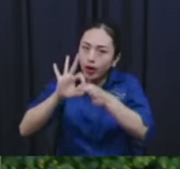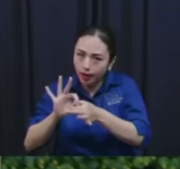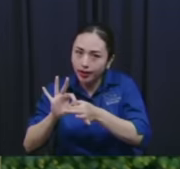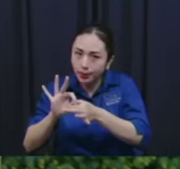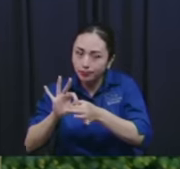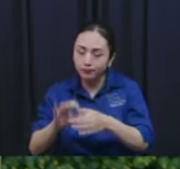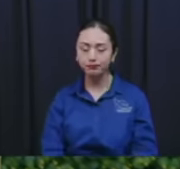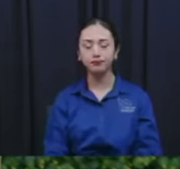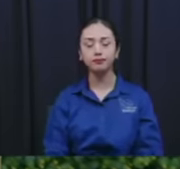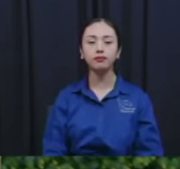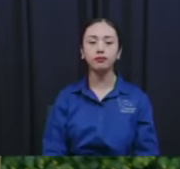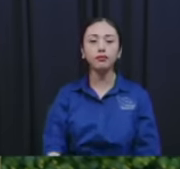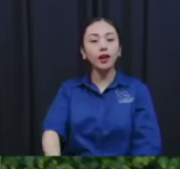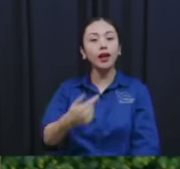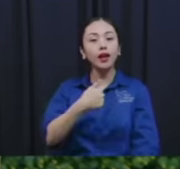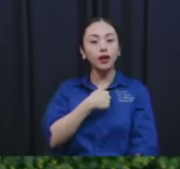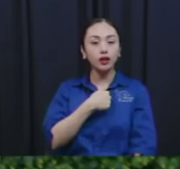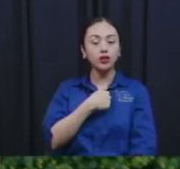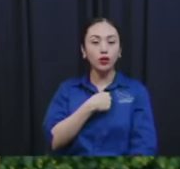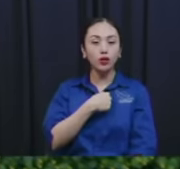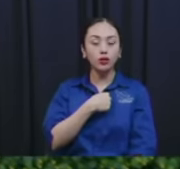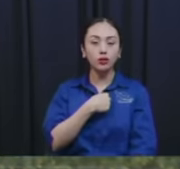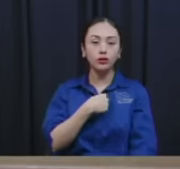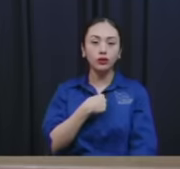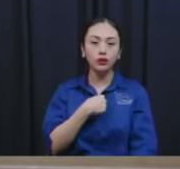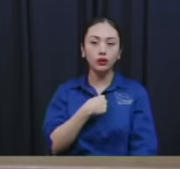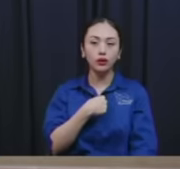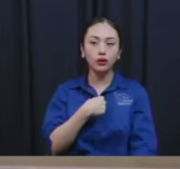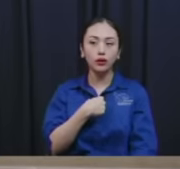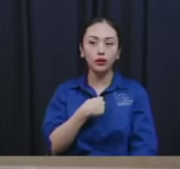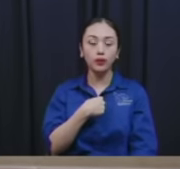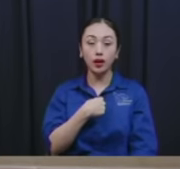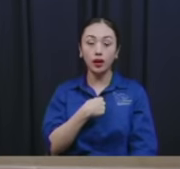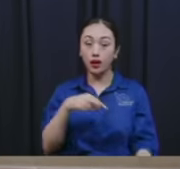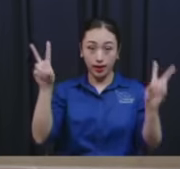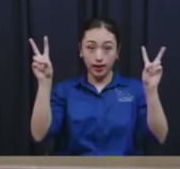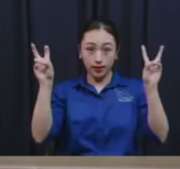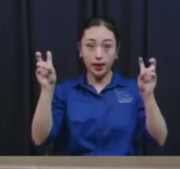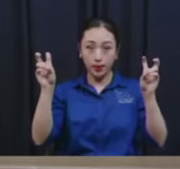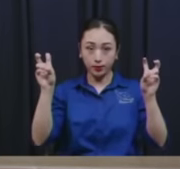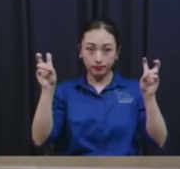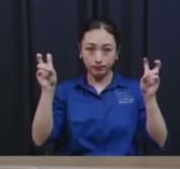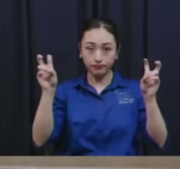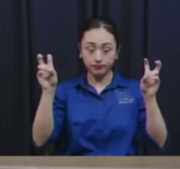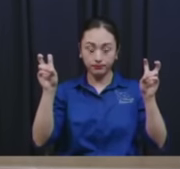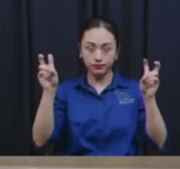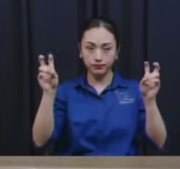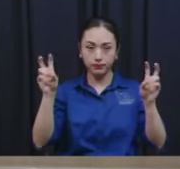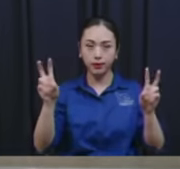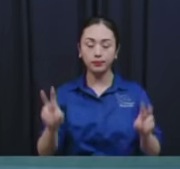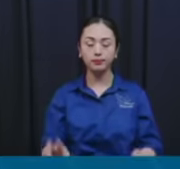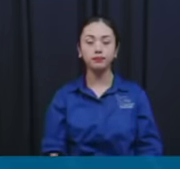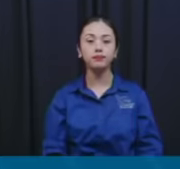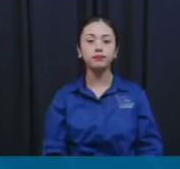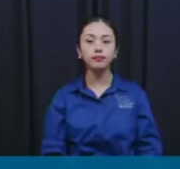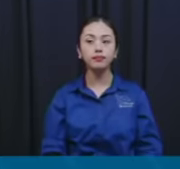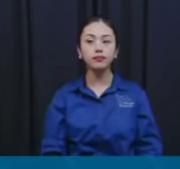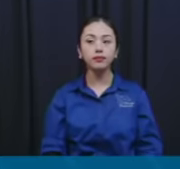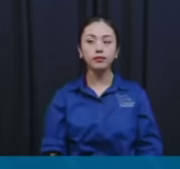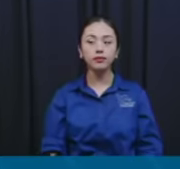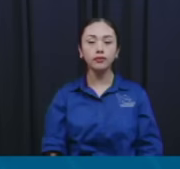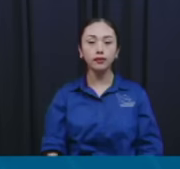Entonces yo lo que quisiera ver el mismo tema es el mismo tema Solo que de